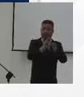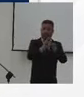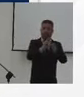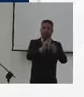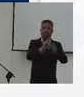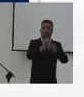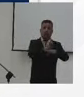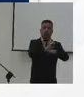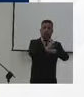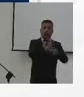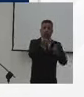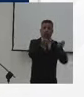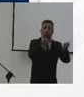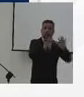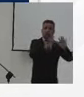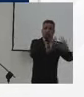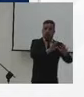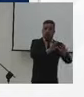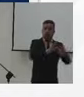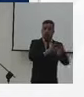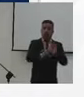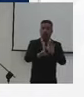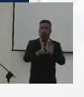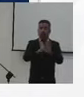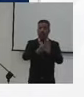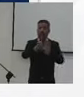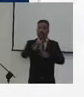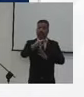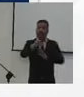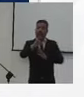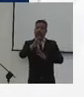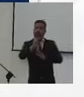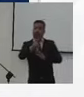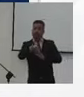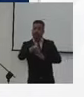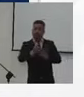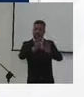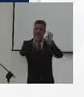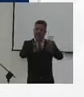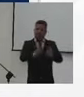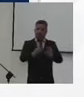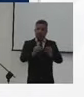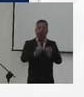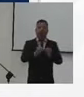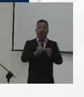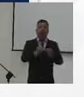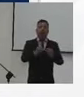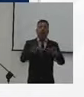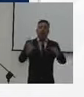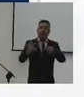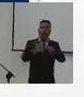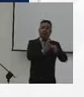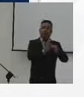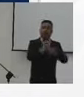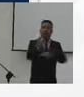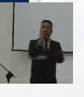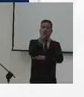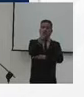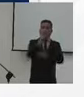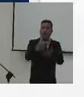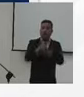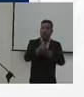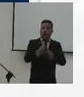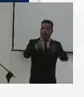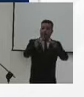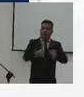esté articulada con los organismos de control, donde sus licitaciones sean completamente transparentes. Hemos hablado con Colombia Compra Eficiente para que